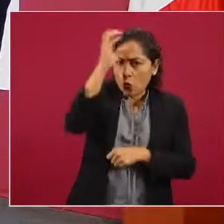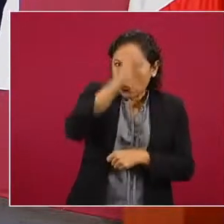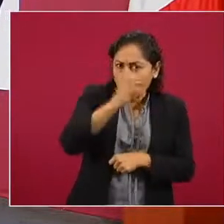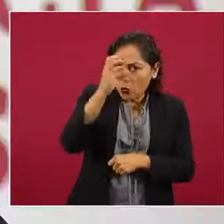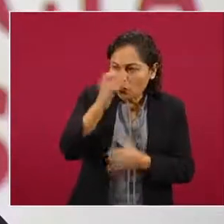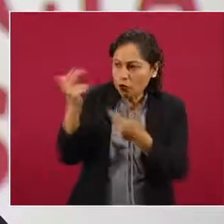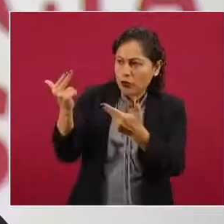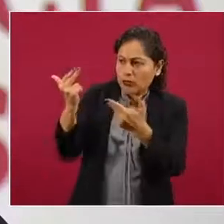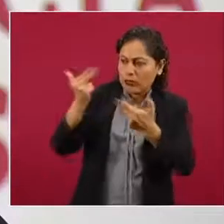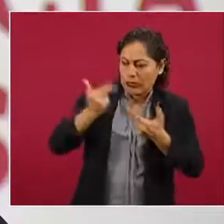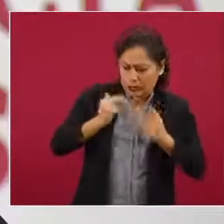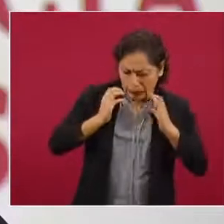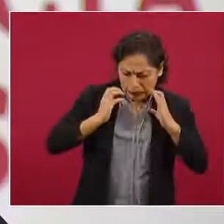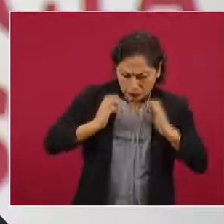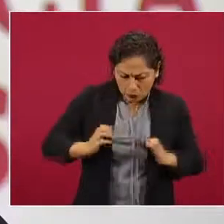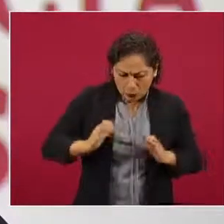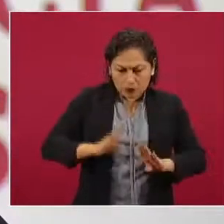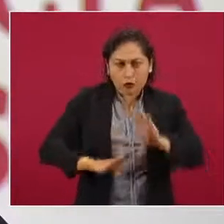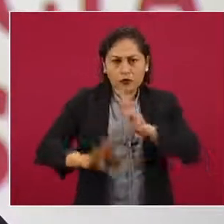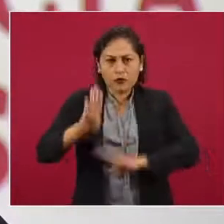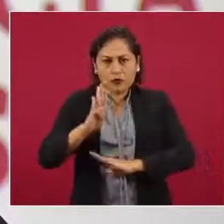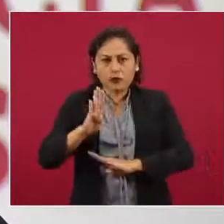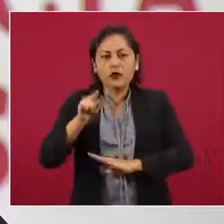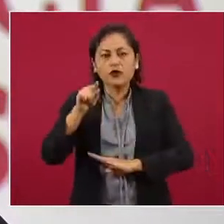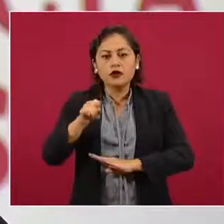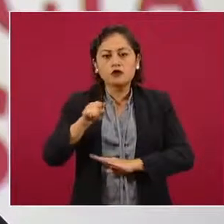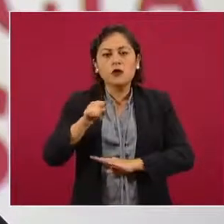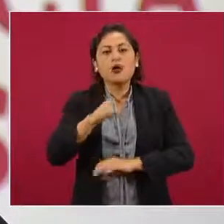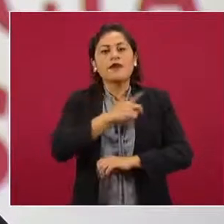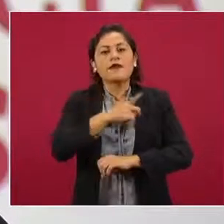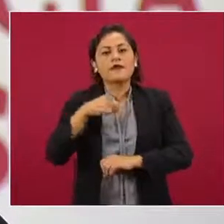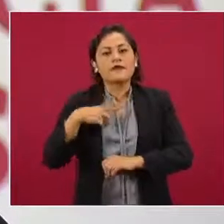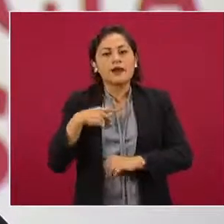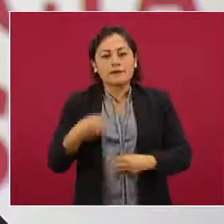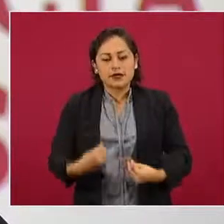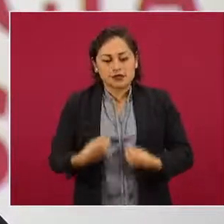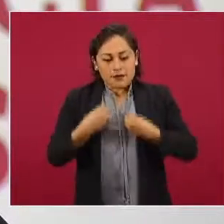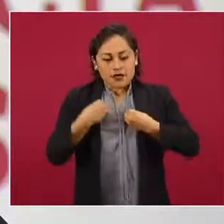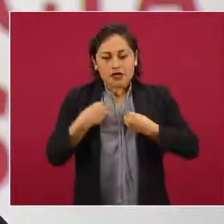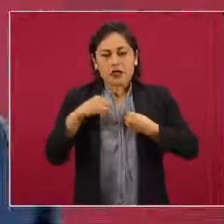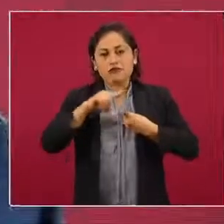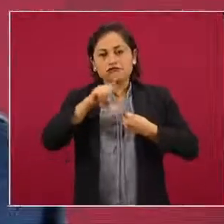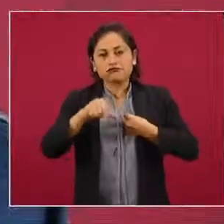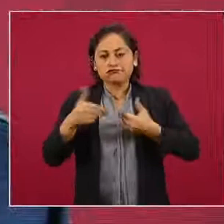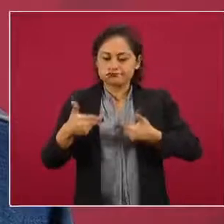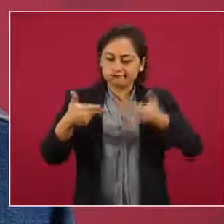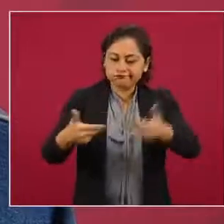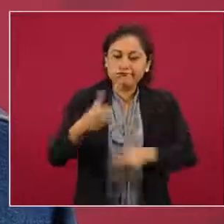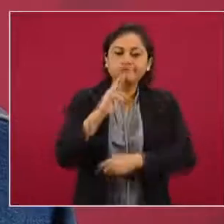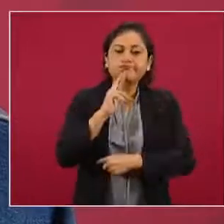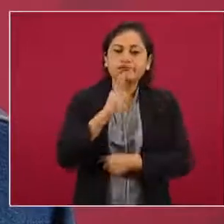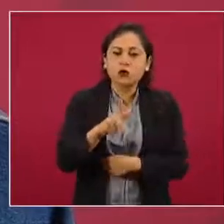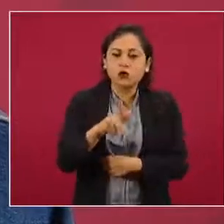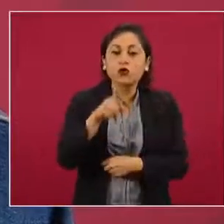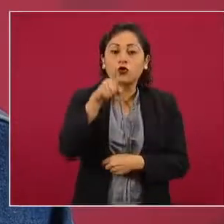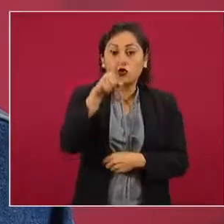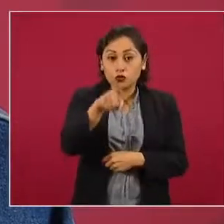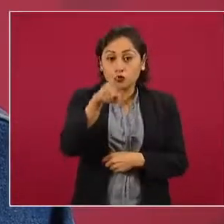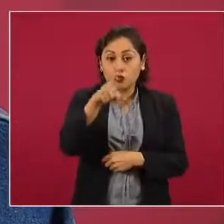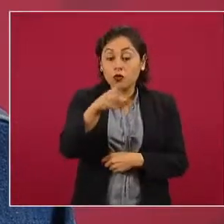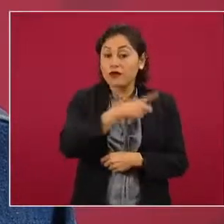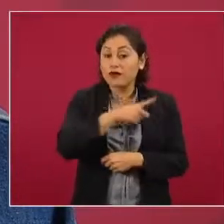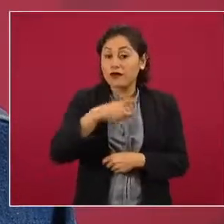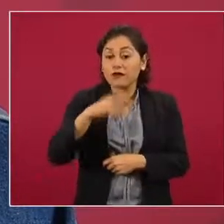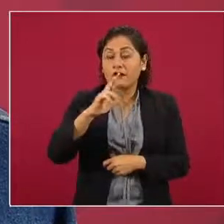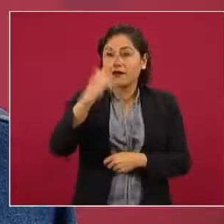que haga mejor la vida de tus descendientes. Ama a aquellos que murieron antes de que nacieras